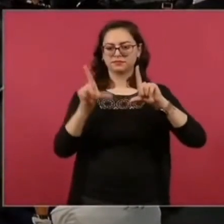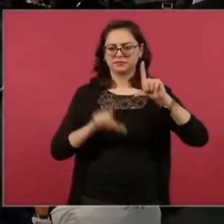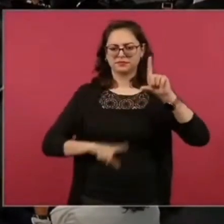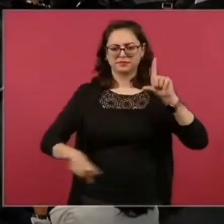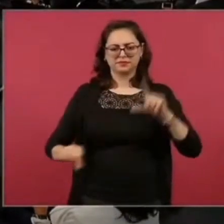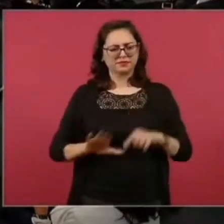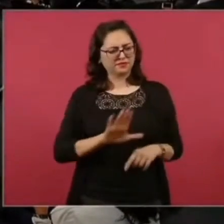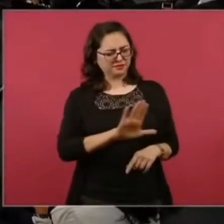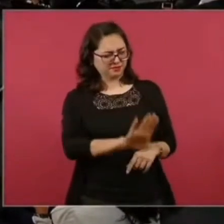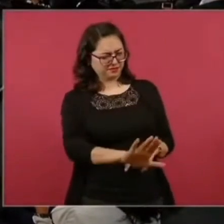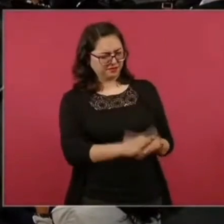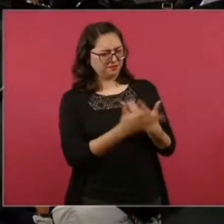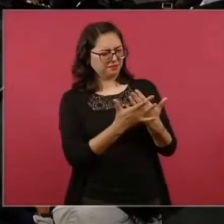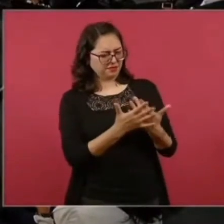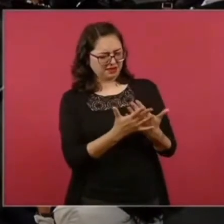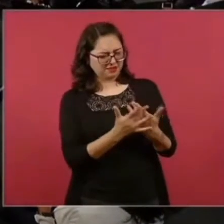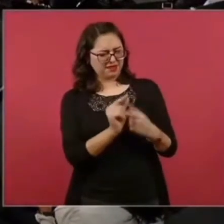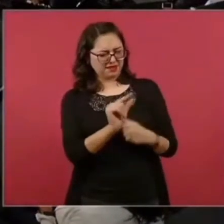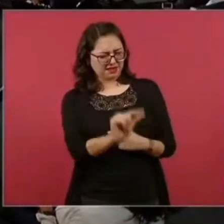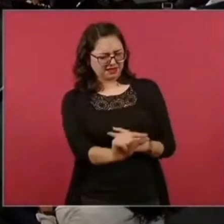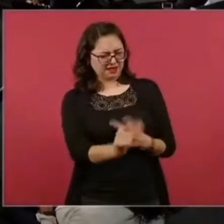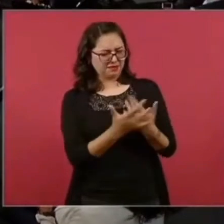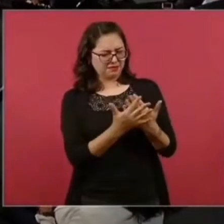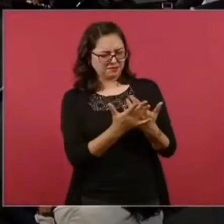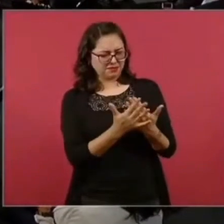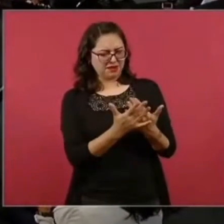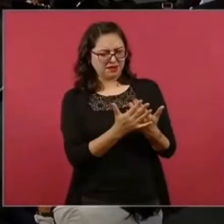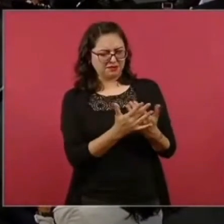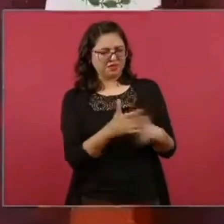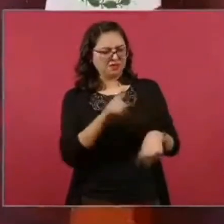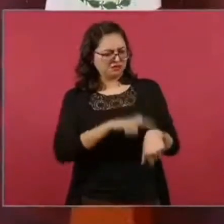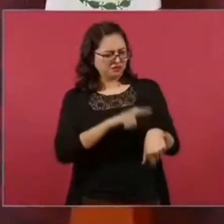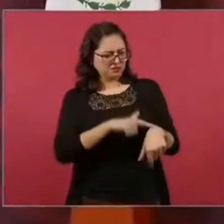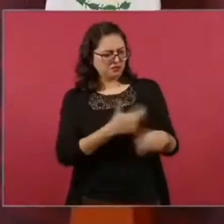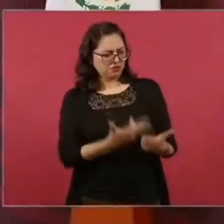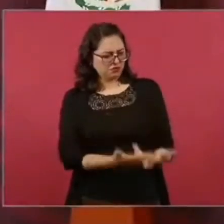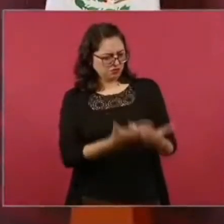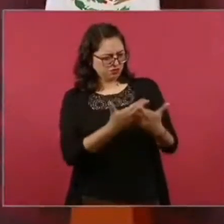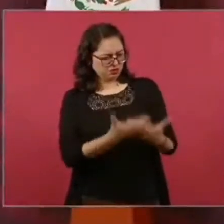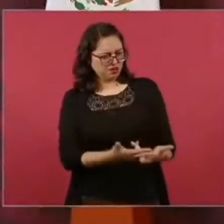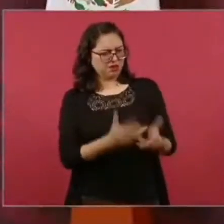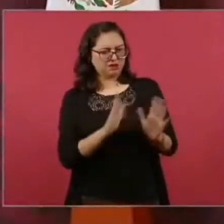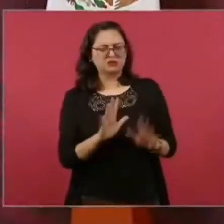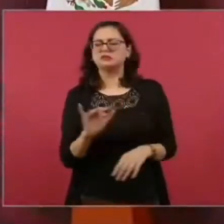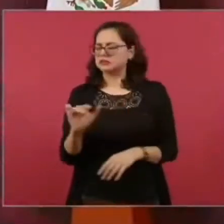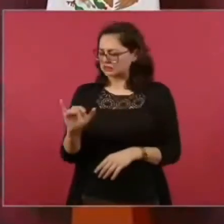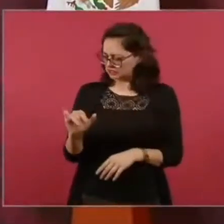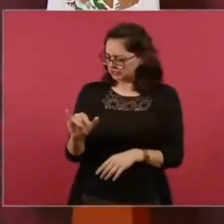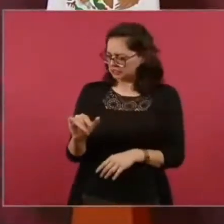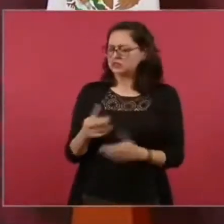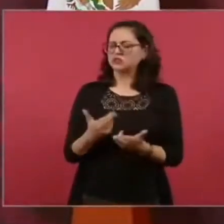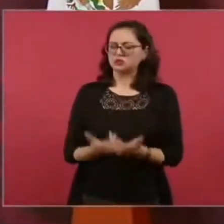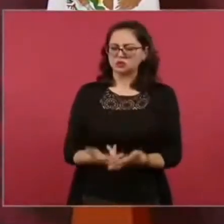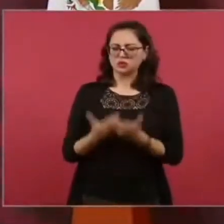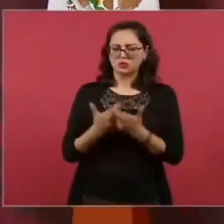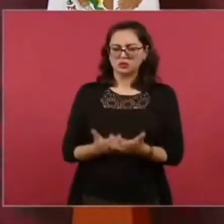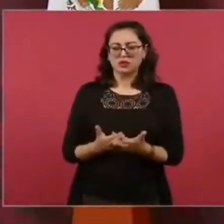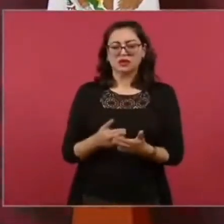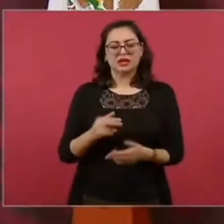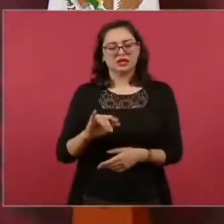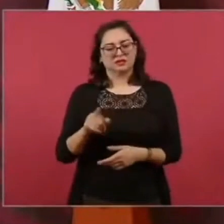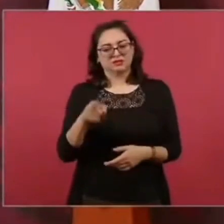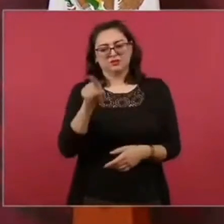Espérate, vamos a ponerlo, porque ahí en imagen no ponen esto. Tenemos tiempo, no se preocupe. Sí, claro. Sí, sí, sí. En imagen no. Es donde está Ciro,